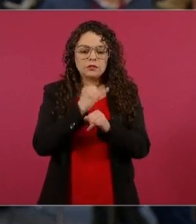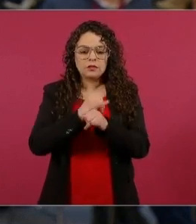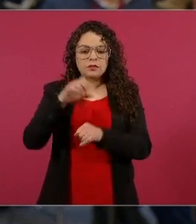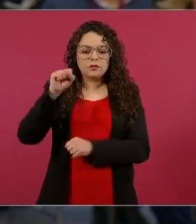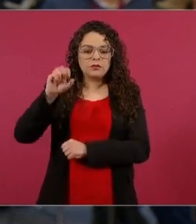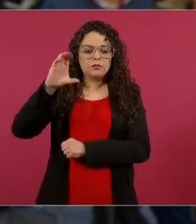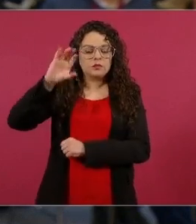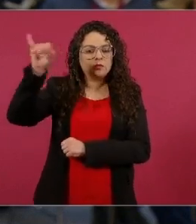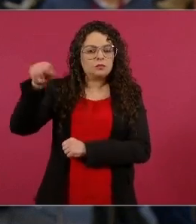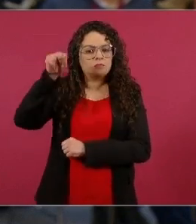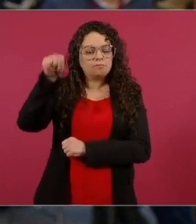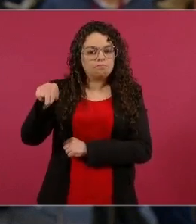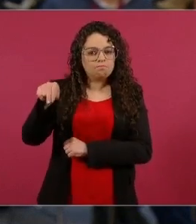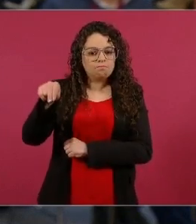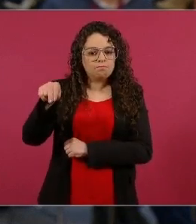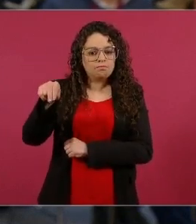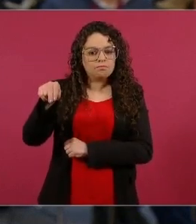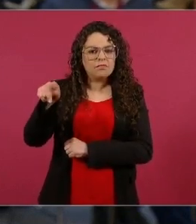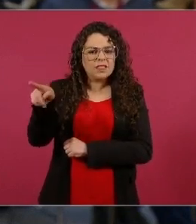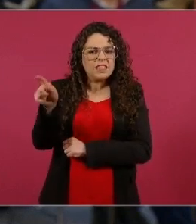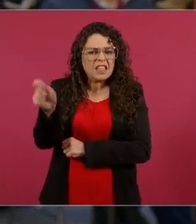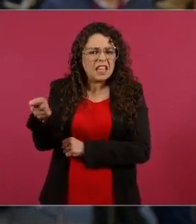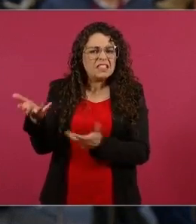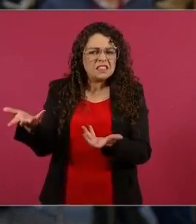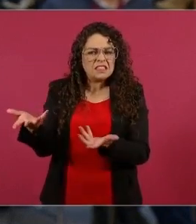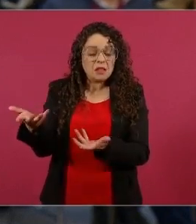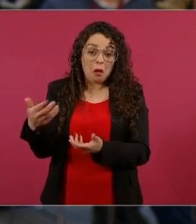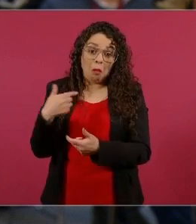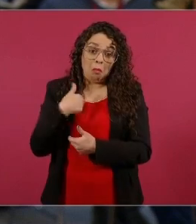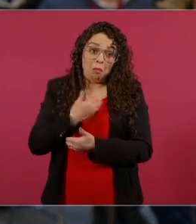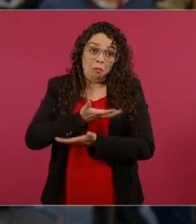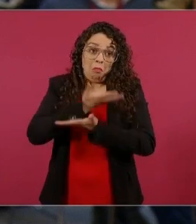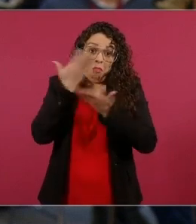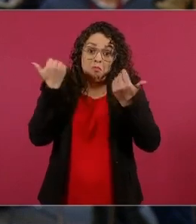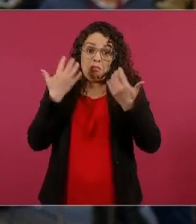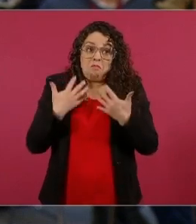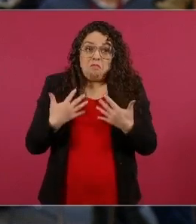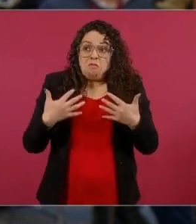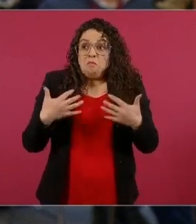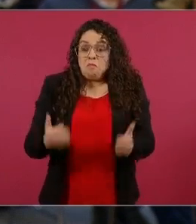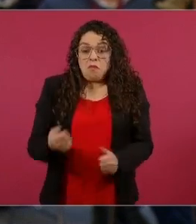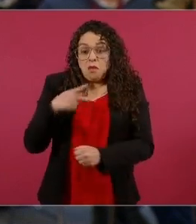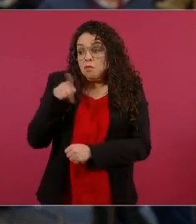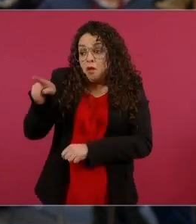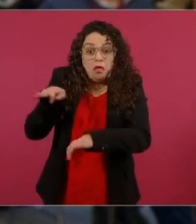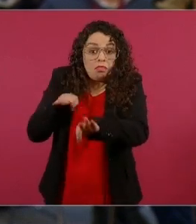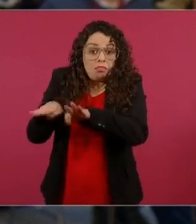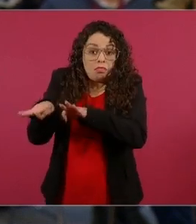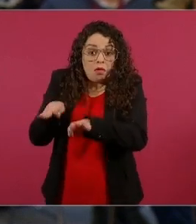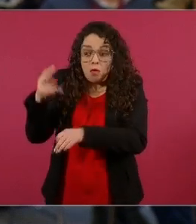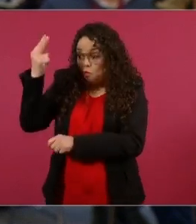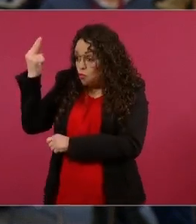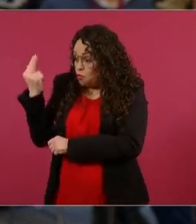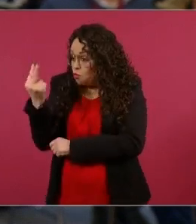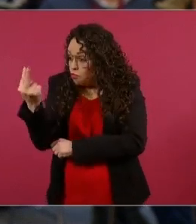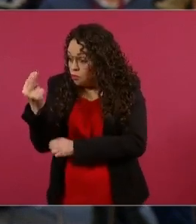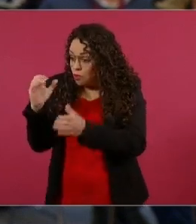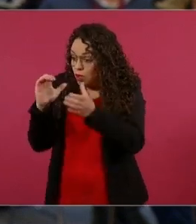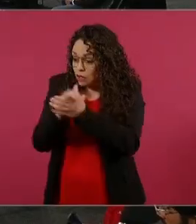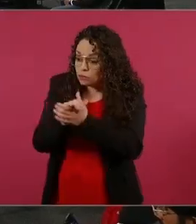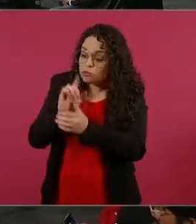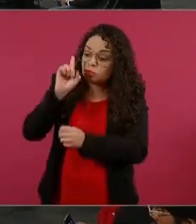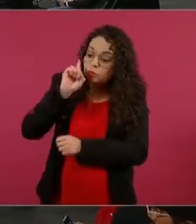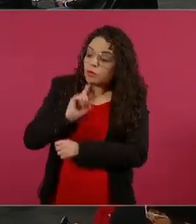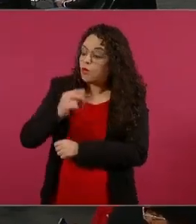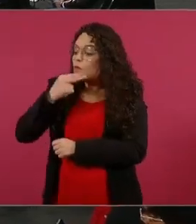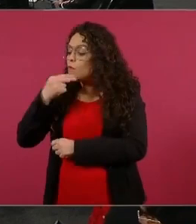la nación qué será eso quién sabe Pero Eh Pues los espos están ahí tienen un sueldo entre los